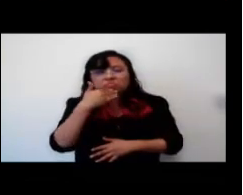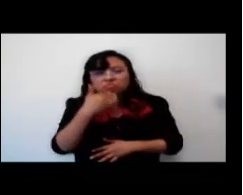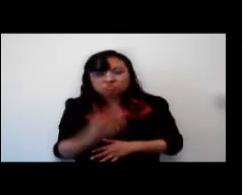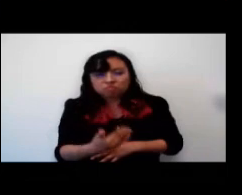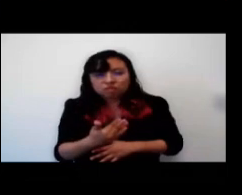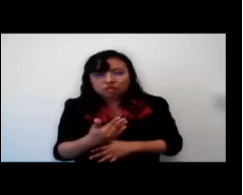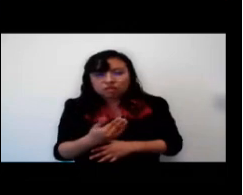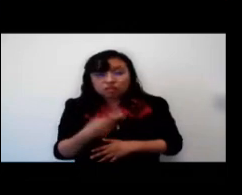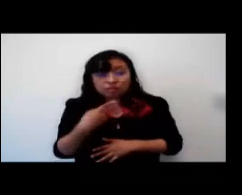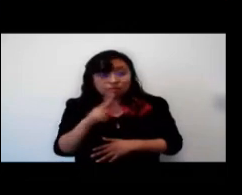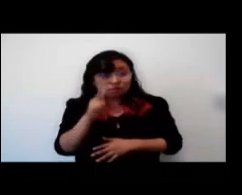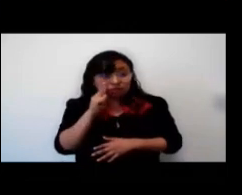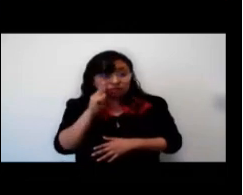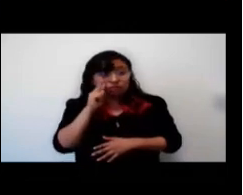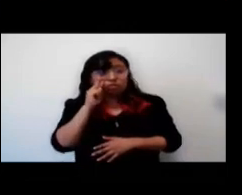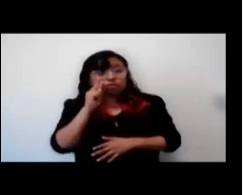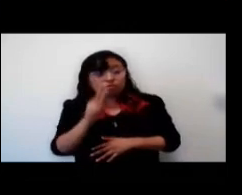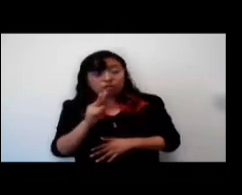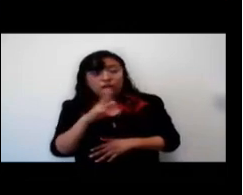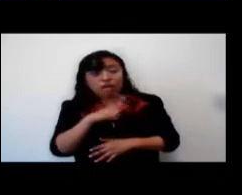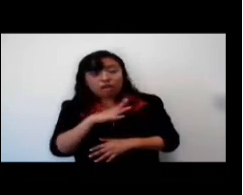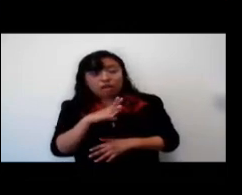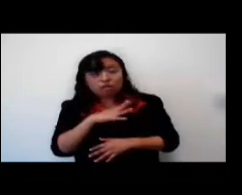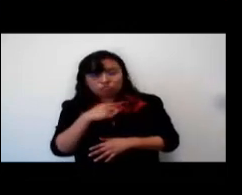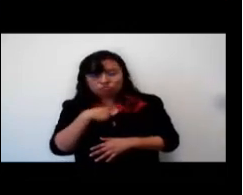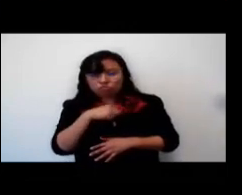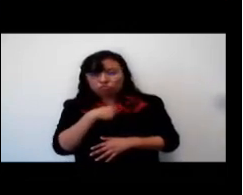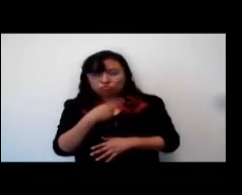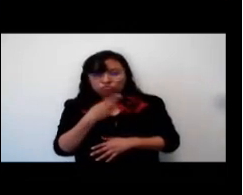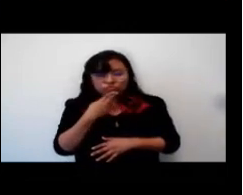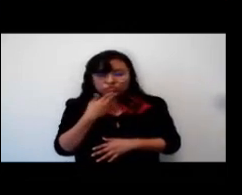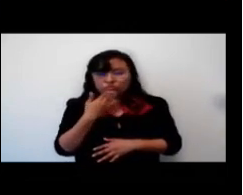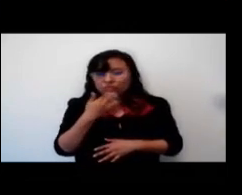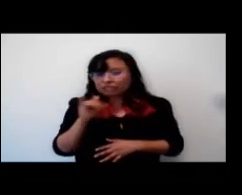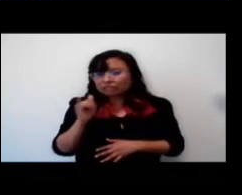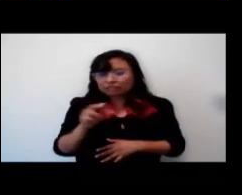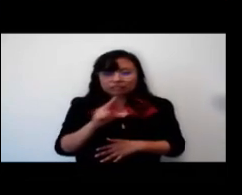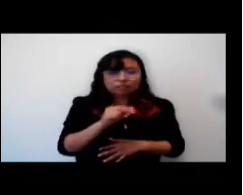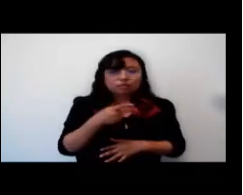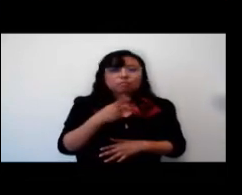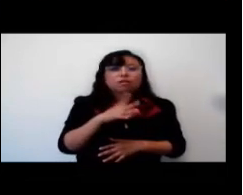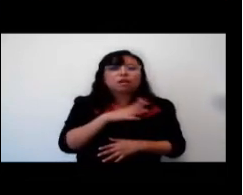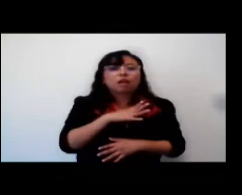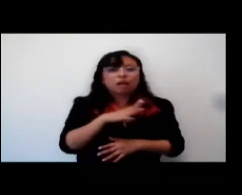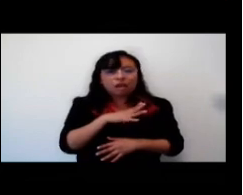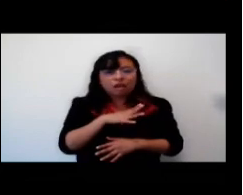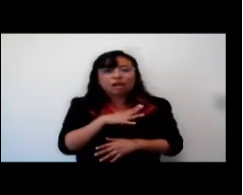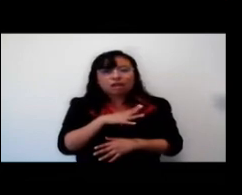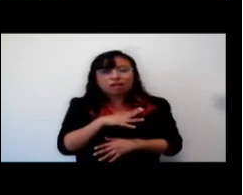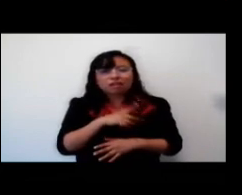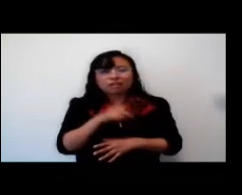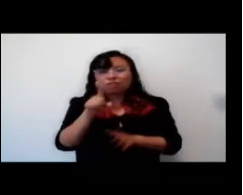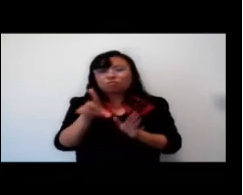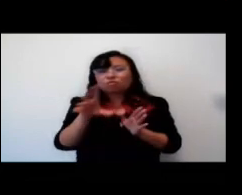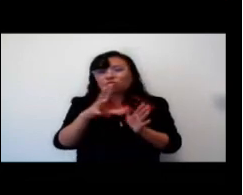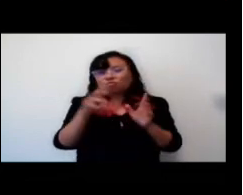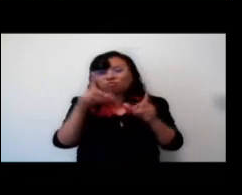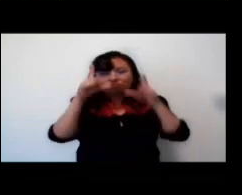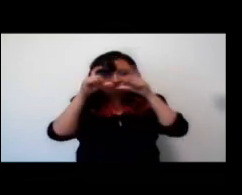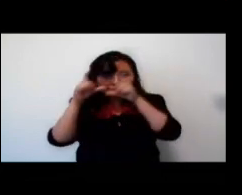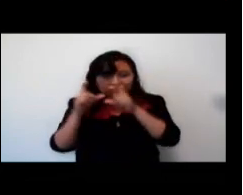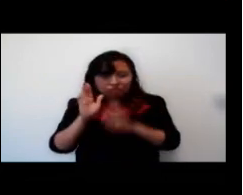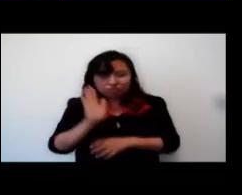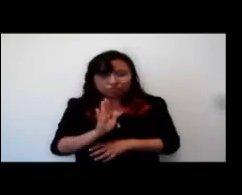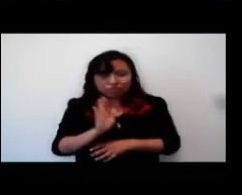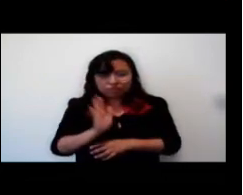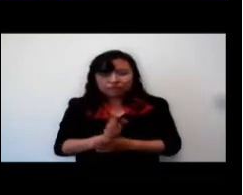ven, se ven, no las vemos funcionar, pero se ven muy bien. Es una fotografía electrónica. ¿Qué es